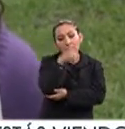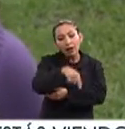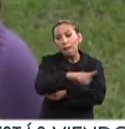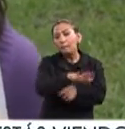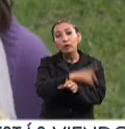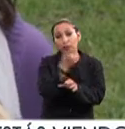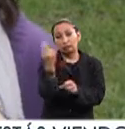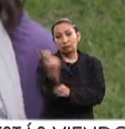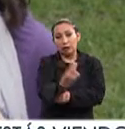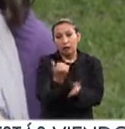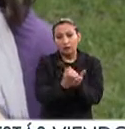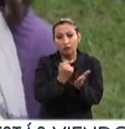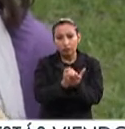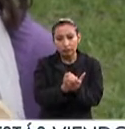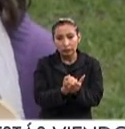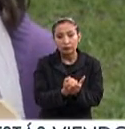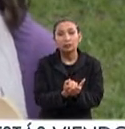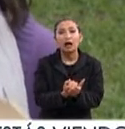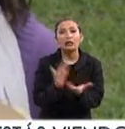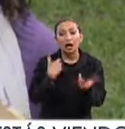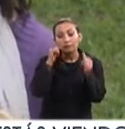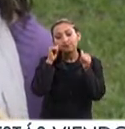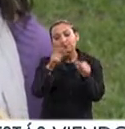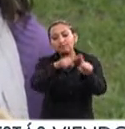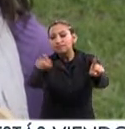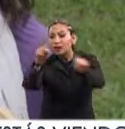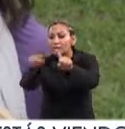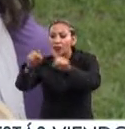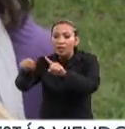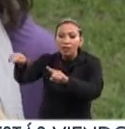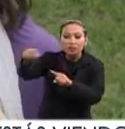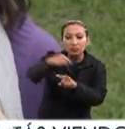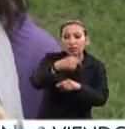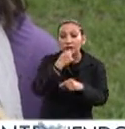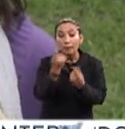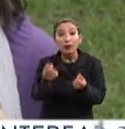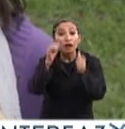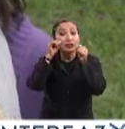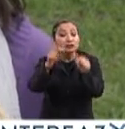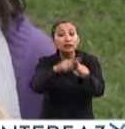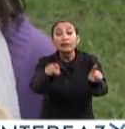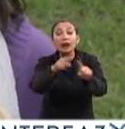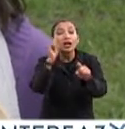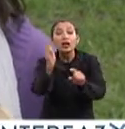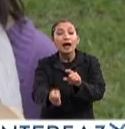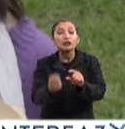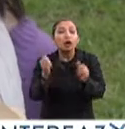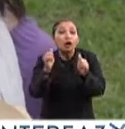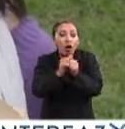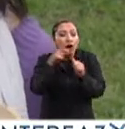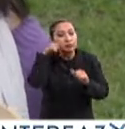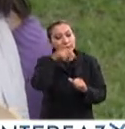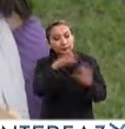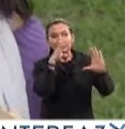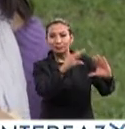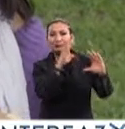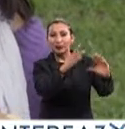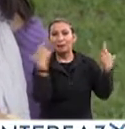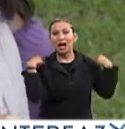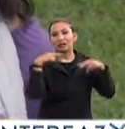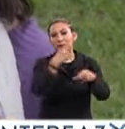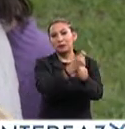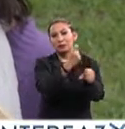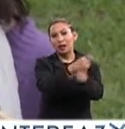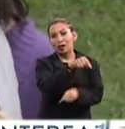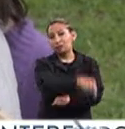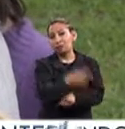ya que es necesario que se atienda a la diversidad, pero la atención a la diversidad va a ser a partir de la formación de los